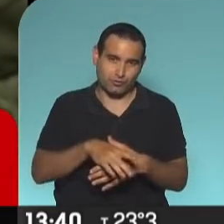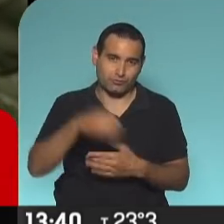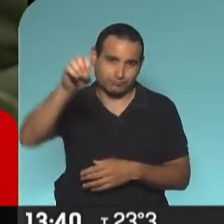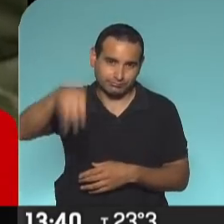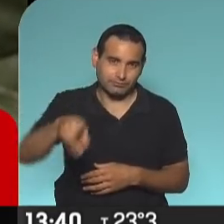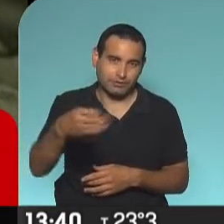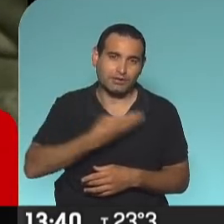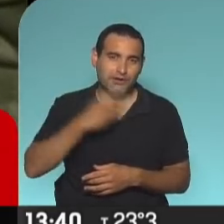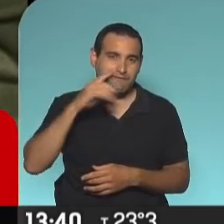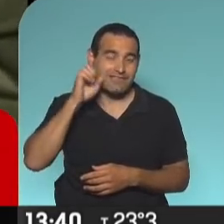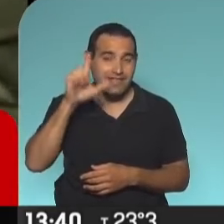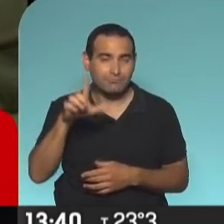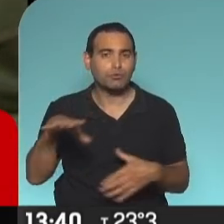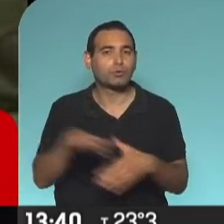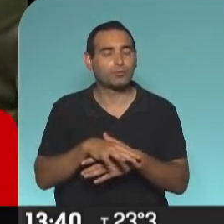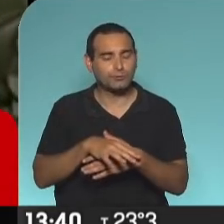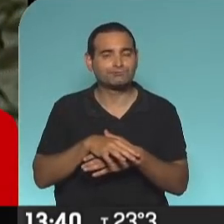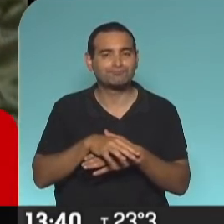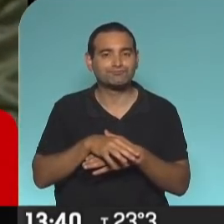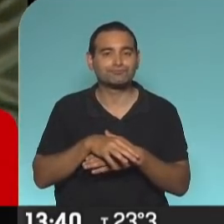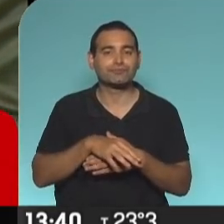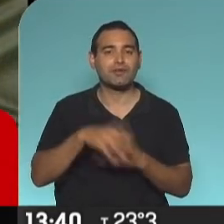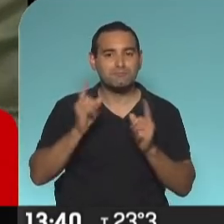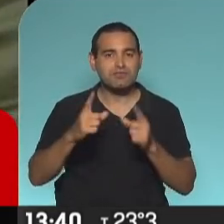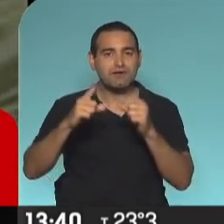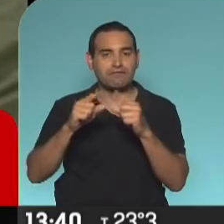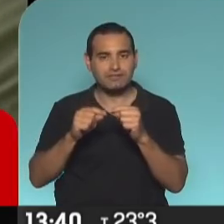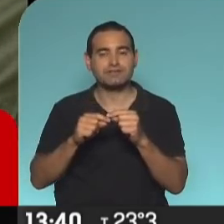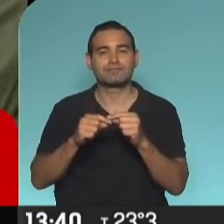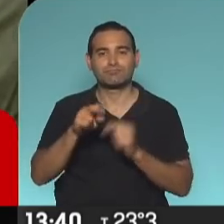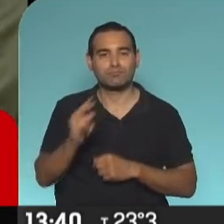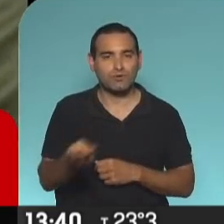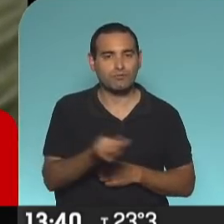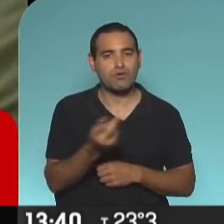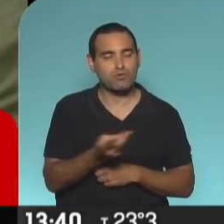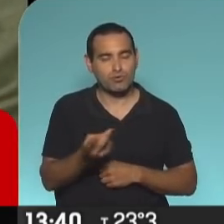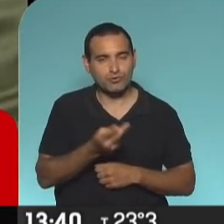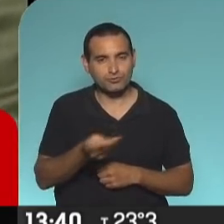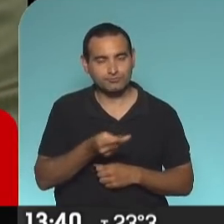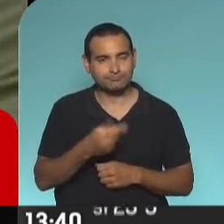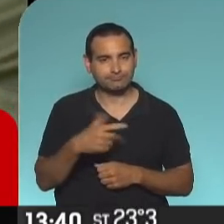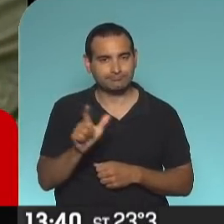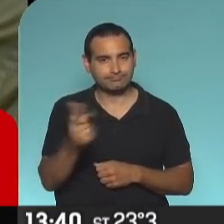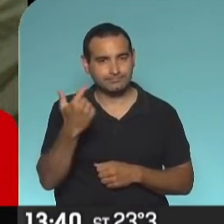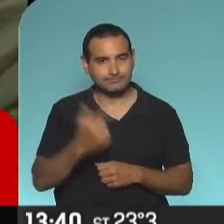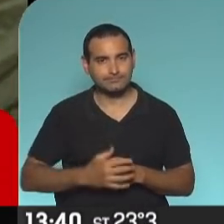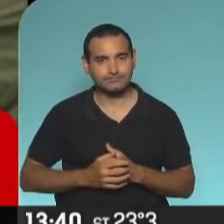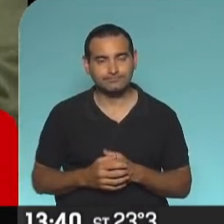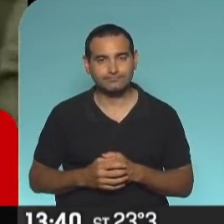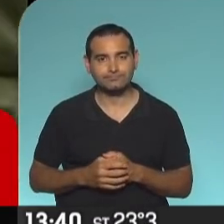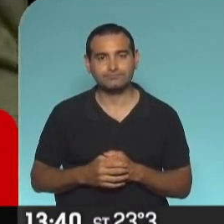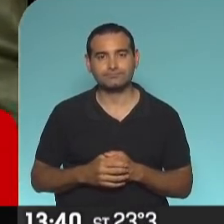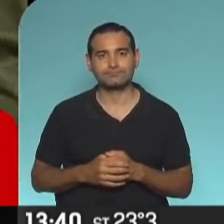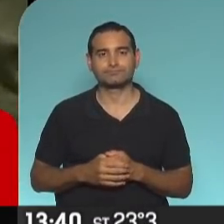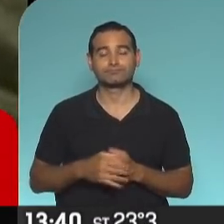fíjate qué caprichoso es el destino, ¿no? Que los une en una misma fecha en el día de hoy. Parece increíble.